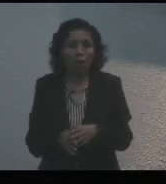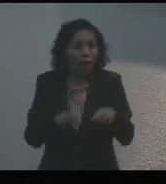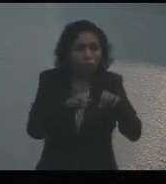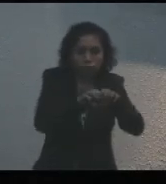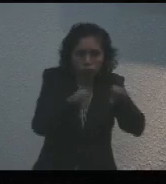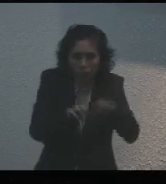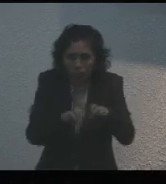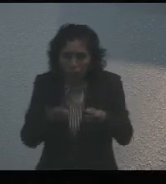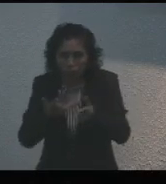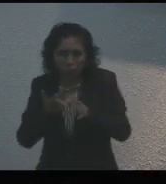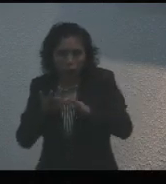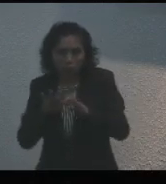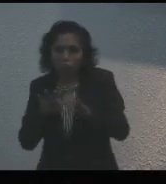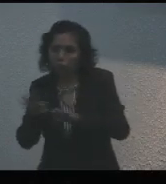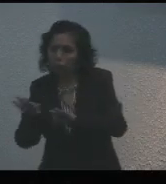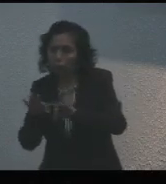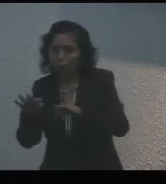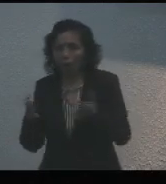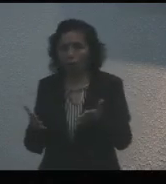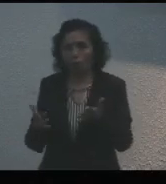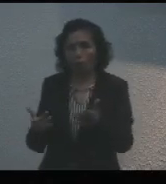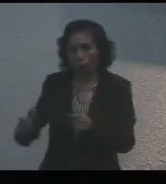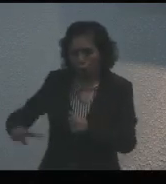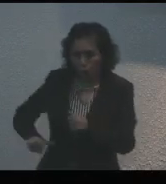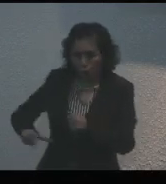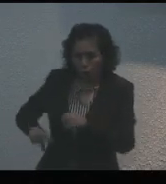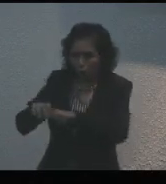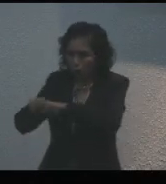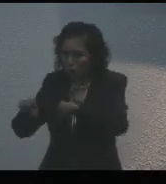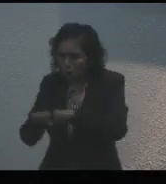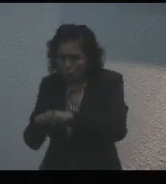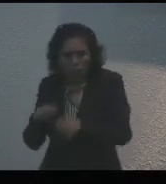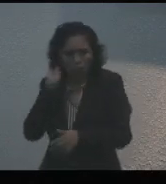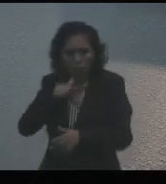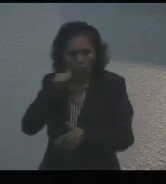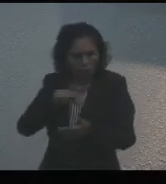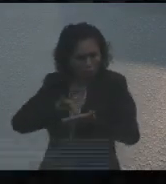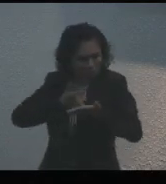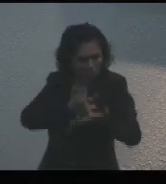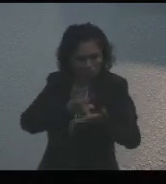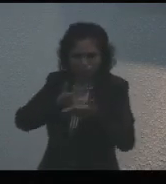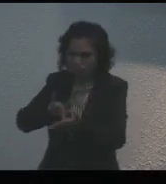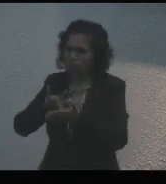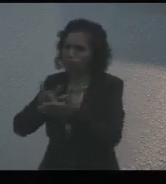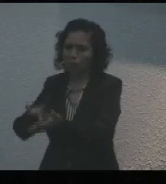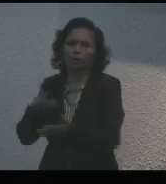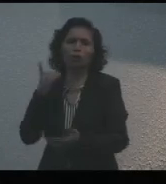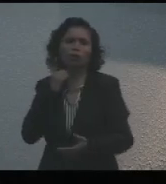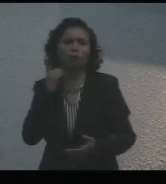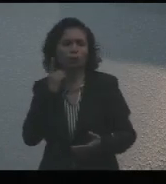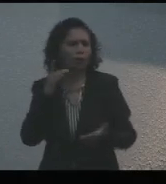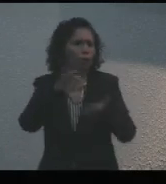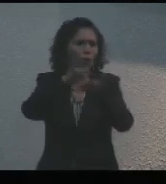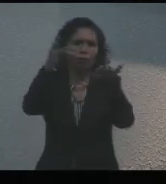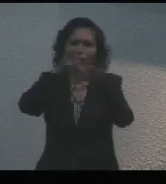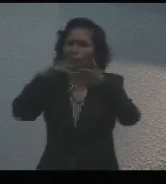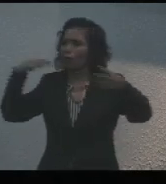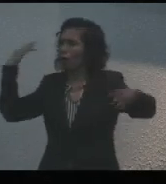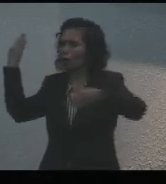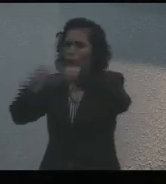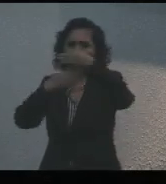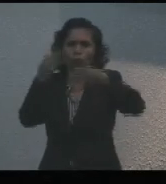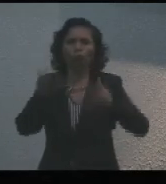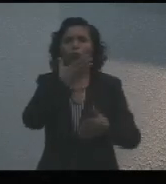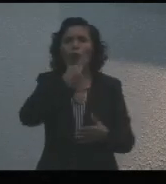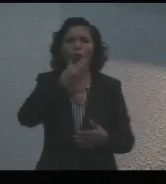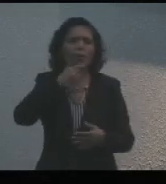trabajo, al gabinete, que siempre nos acompaña, gracias al diputado federal, gracias a todas y todos, a los